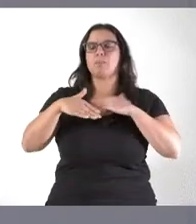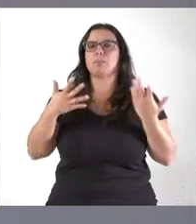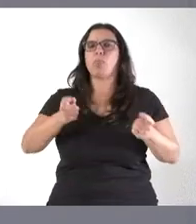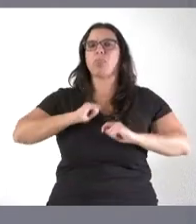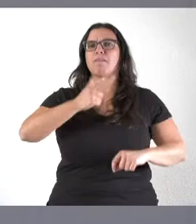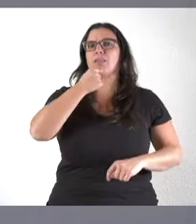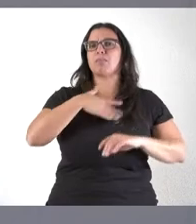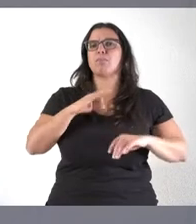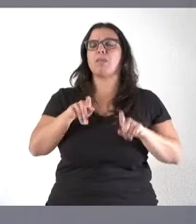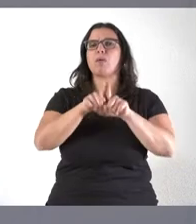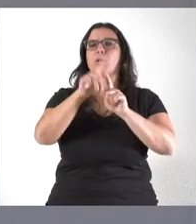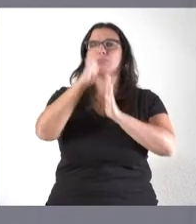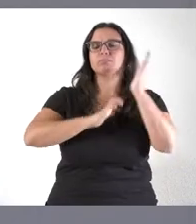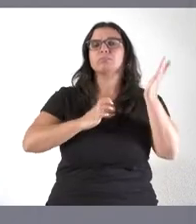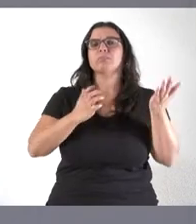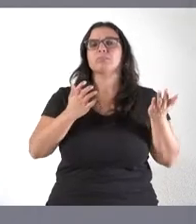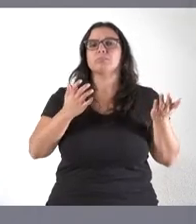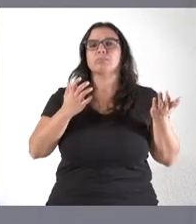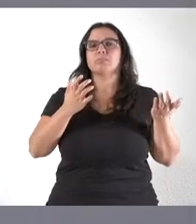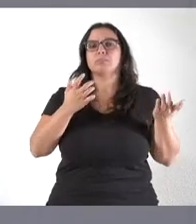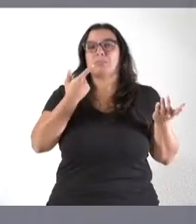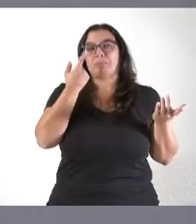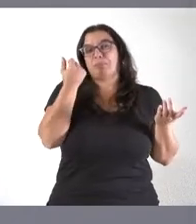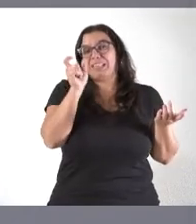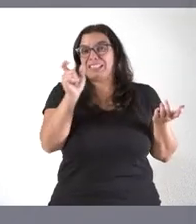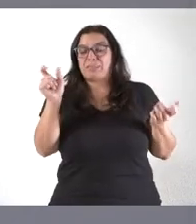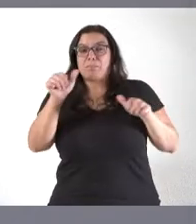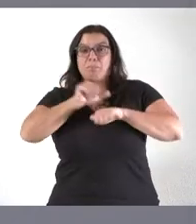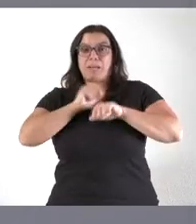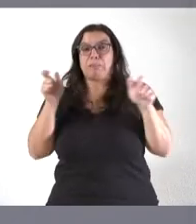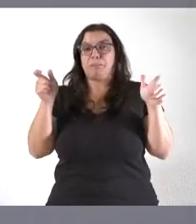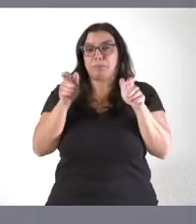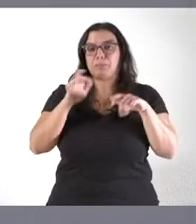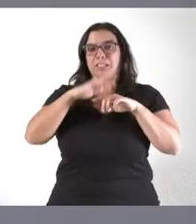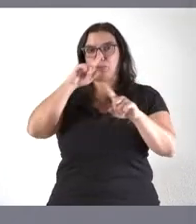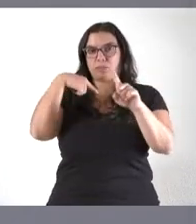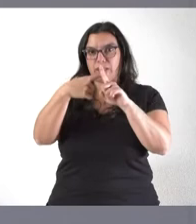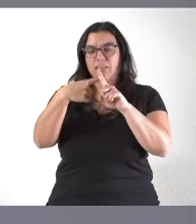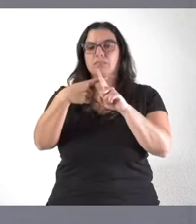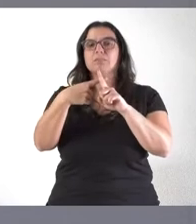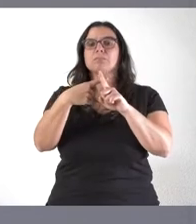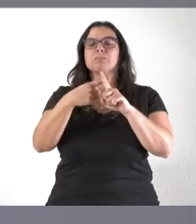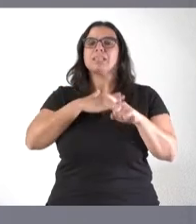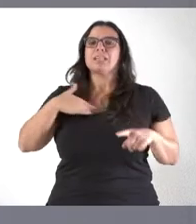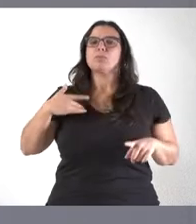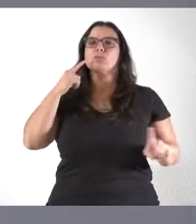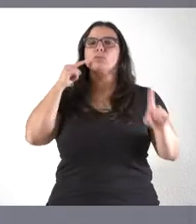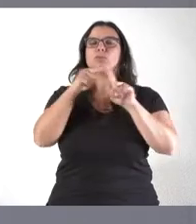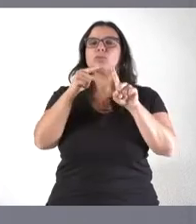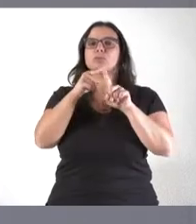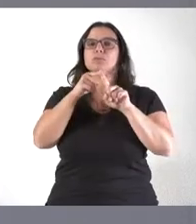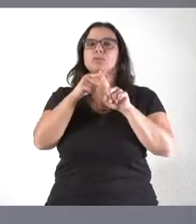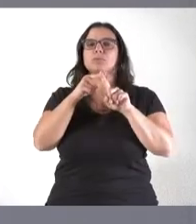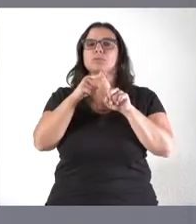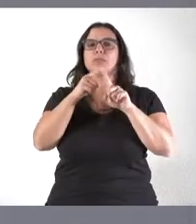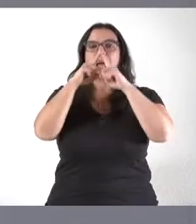reducir Aunque una muy pequeña cantidad la tasa de paro para el próximo ejercicio que se situaría en términos de